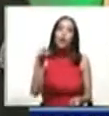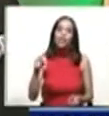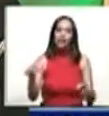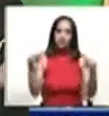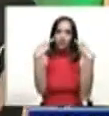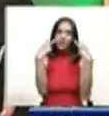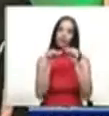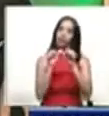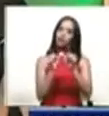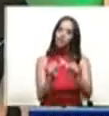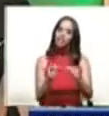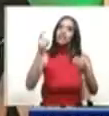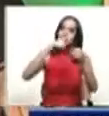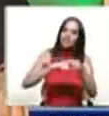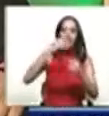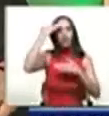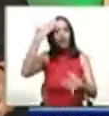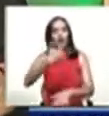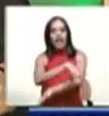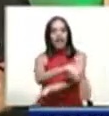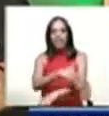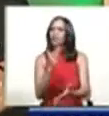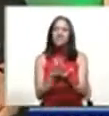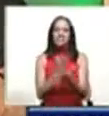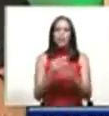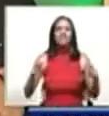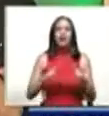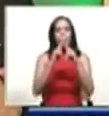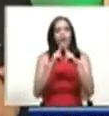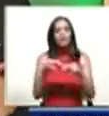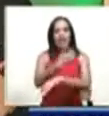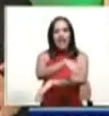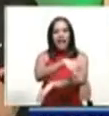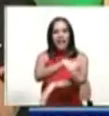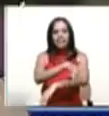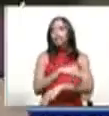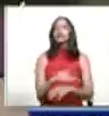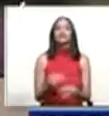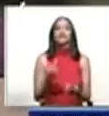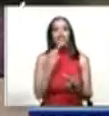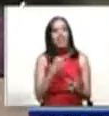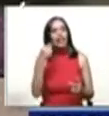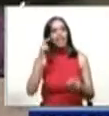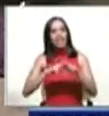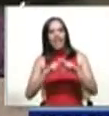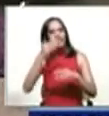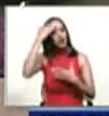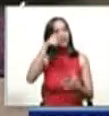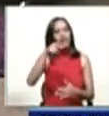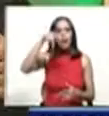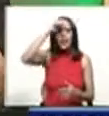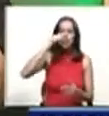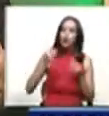nos sigue, que nos saluda en la calle, porque uno siempre se encuentra una gente que con mucho cariño se dirige a ti, Negra, te envían saludo, a ti, Mango, a Pedro. Mira cómo